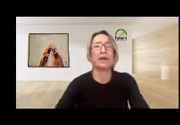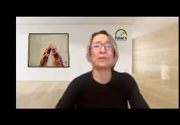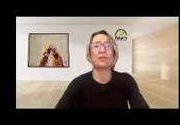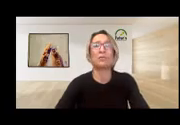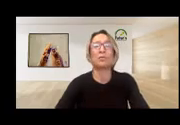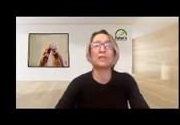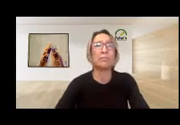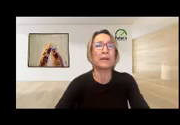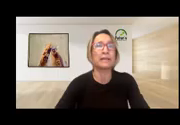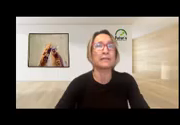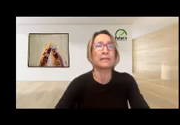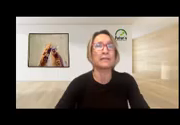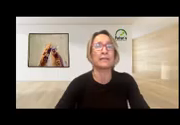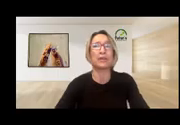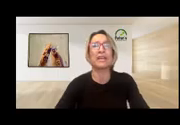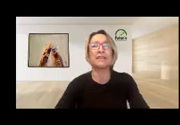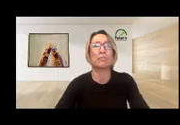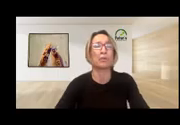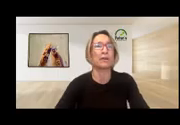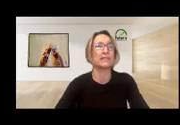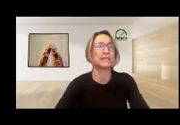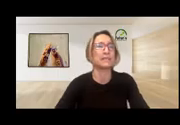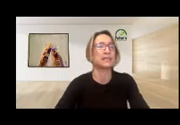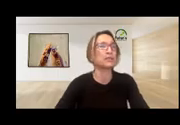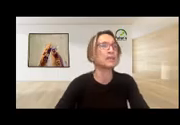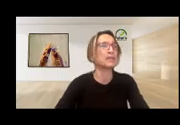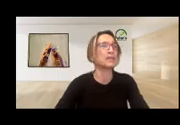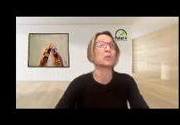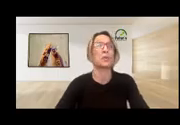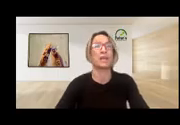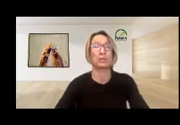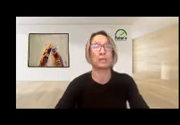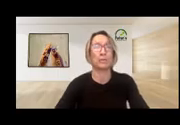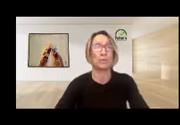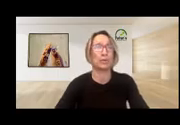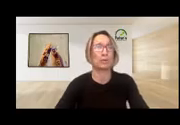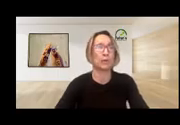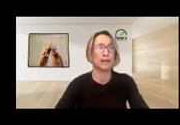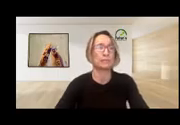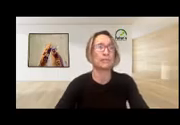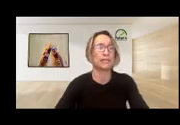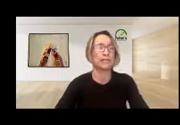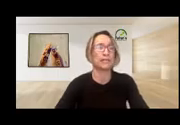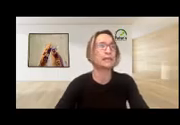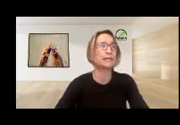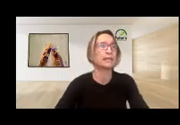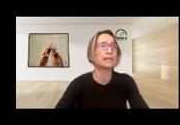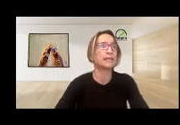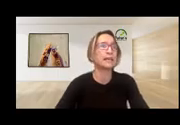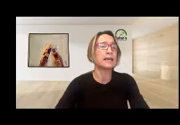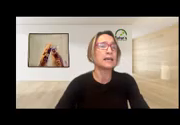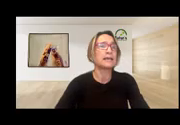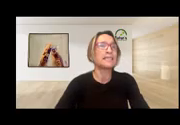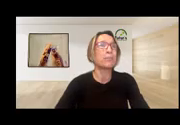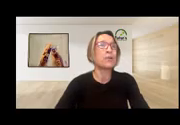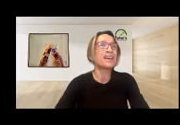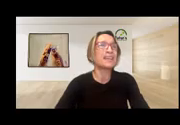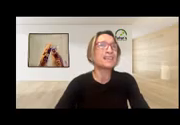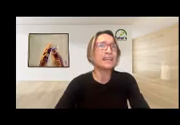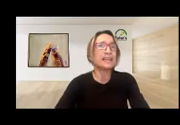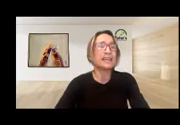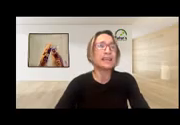Entonces, ha habido múltiples teorías de por qué estas extinciones. Sobre eso también vamos a hablar más adelante.